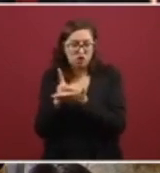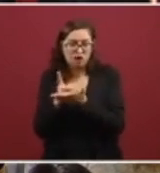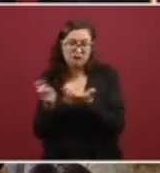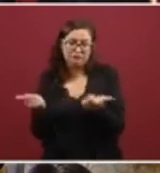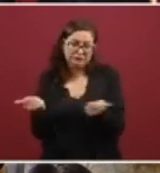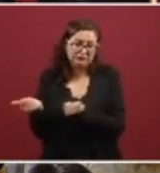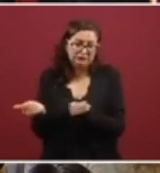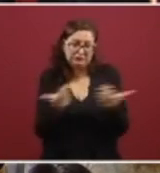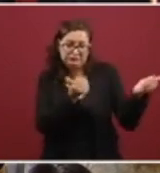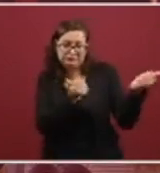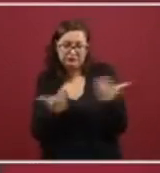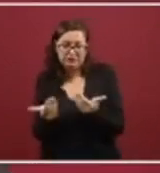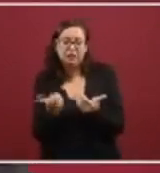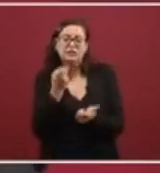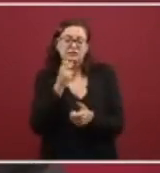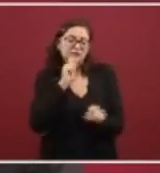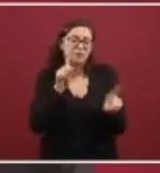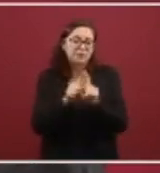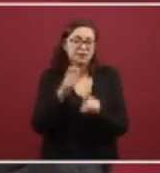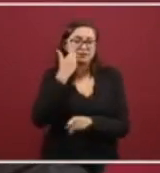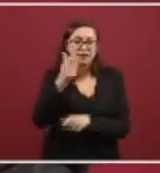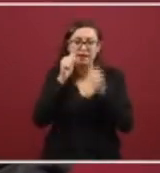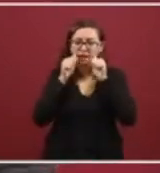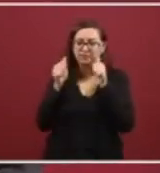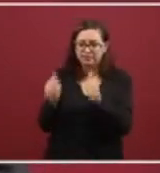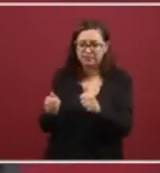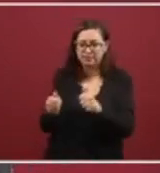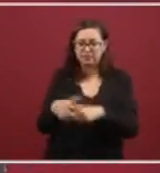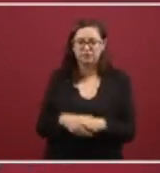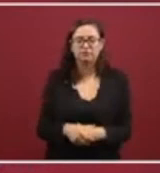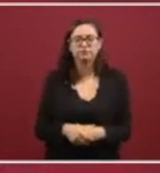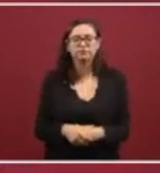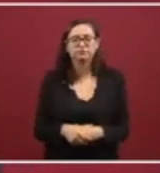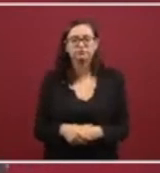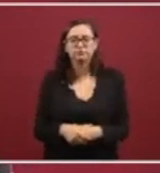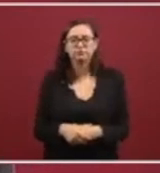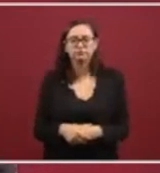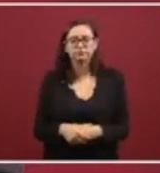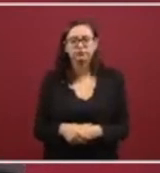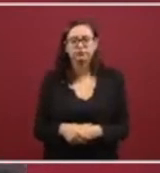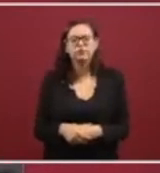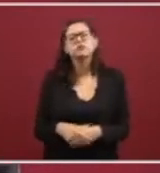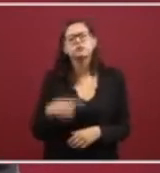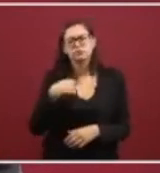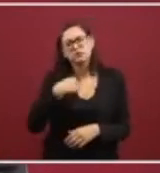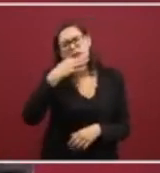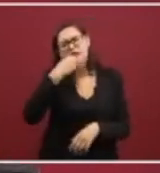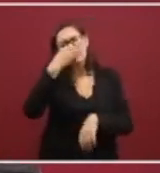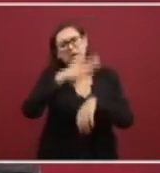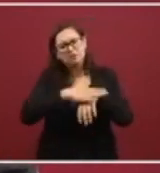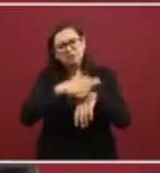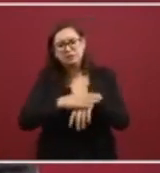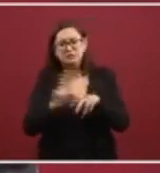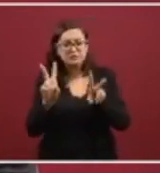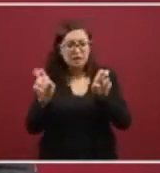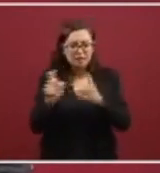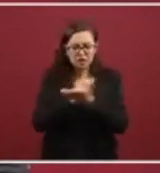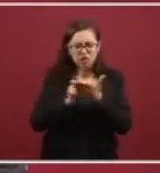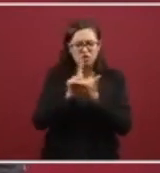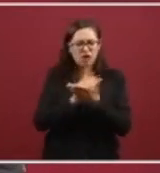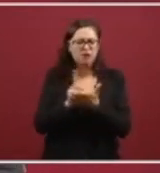también participáramos o trabajáramos en ello. Lo que le señalé es que ya hay un programa de cooperación muy amplio sobre ese particular.